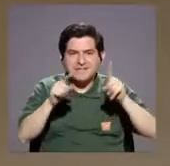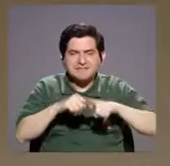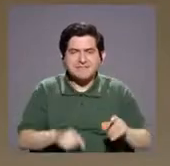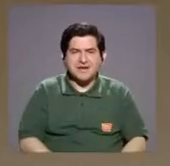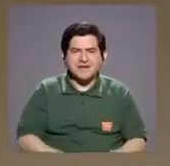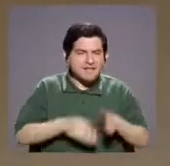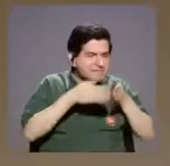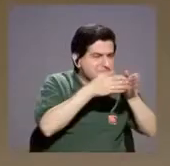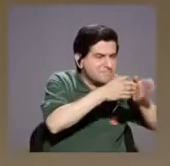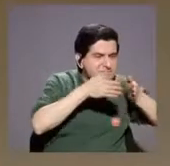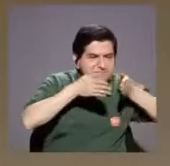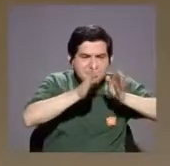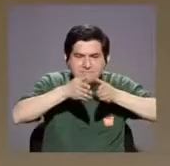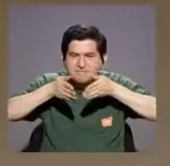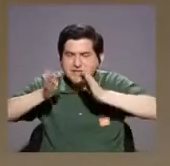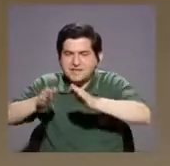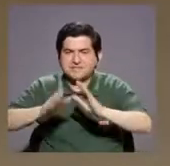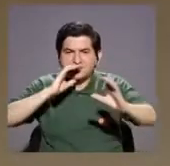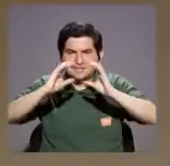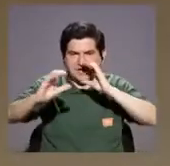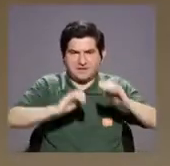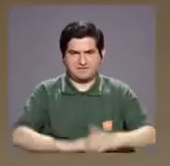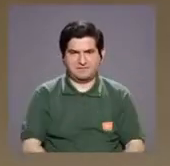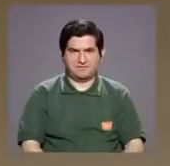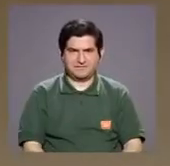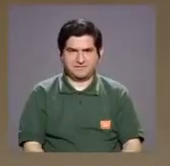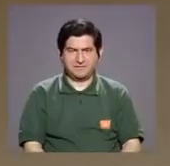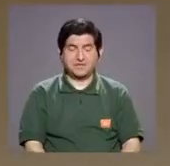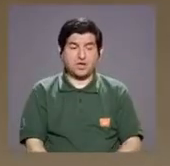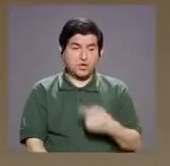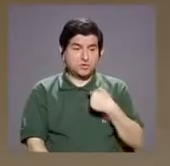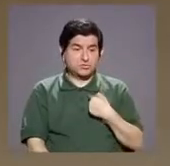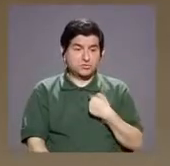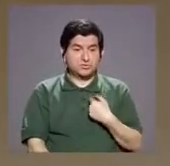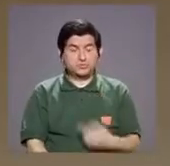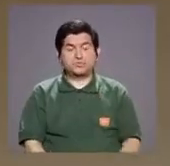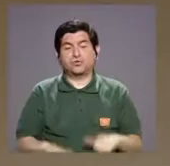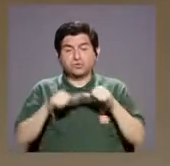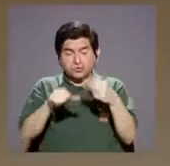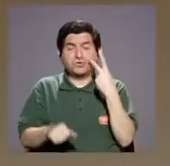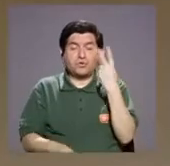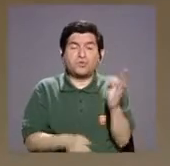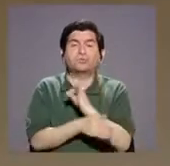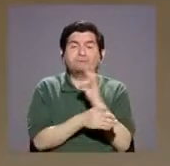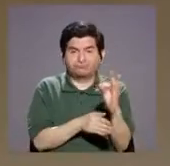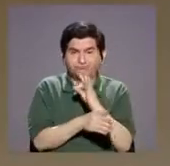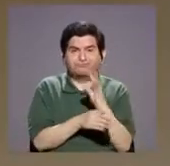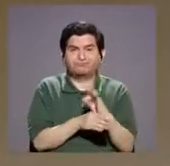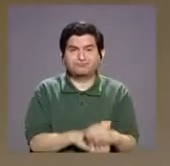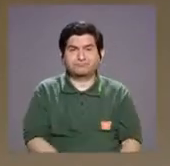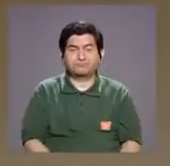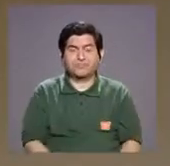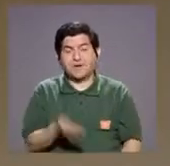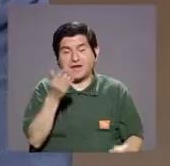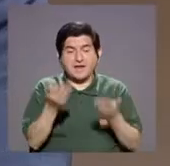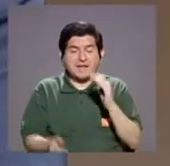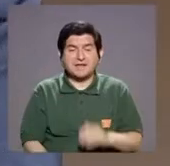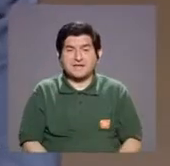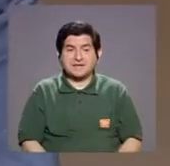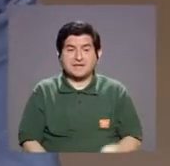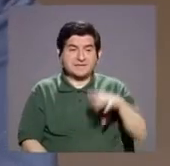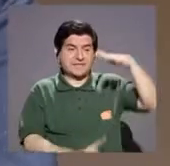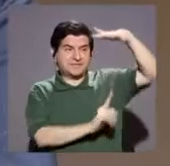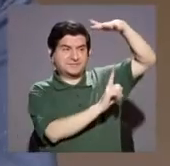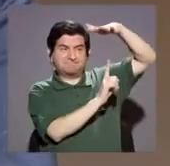tanto hacia yo todavía veo la televisión por la antena de aire